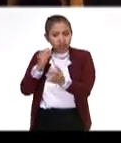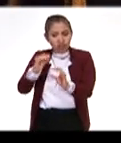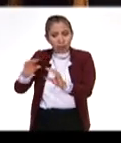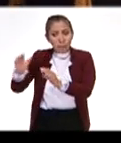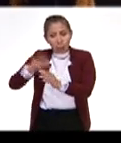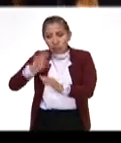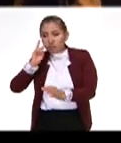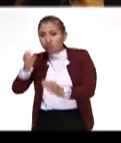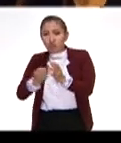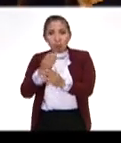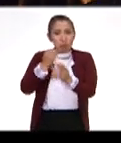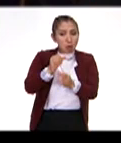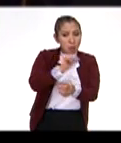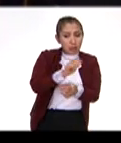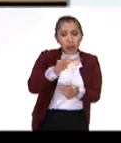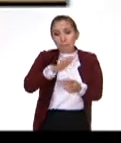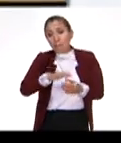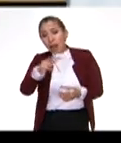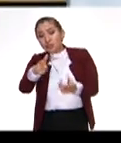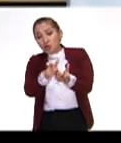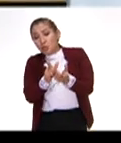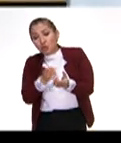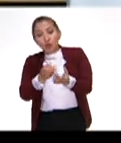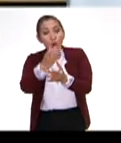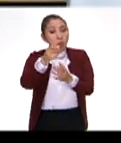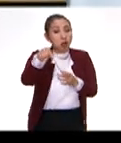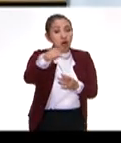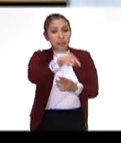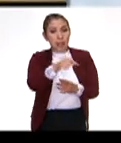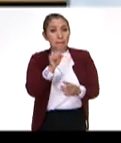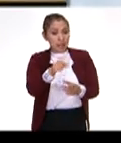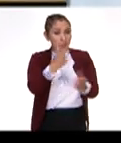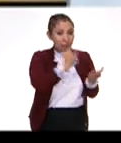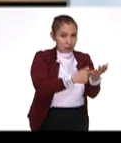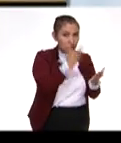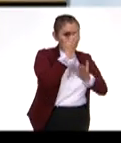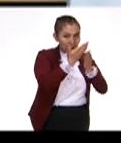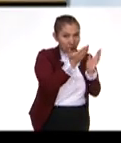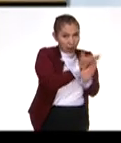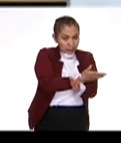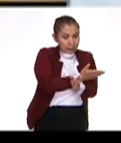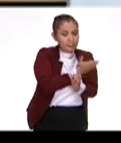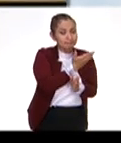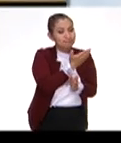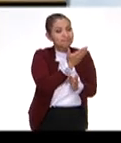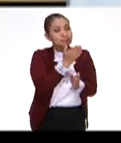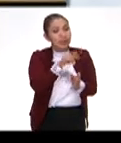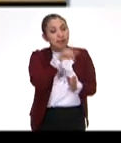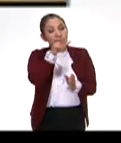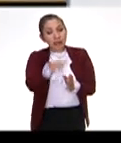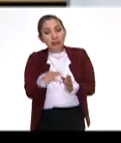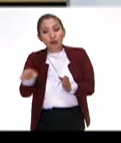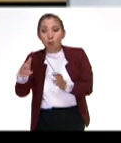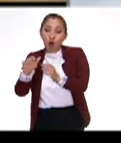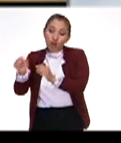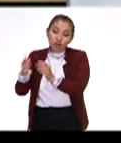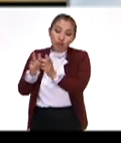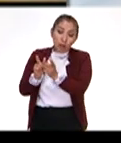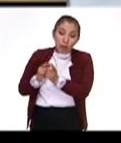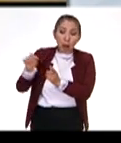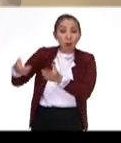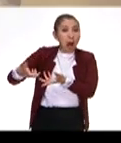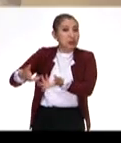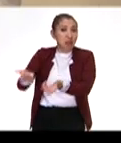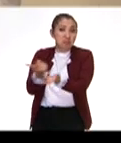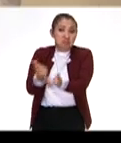más revelaciones, cada vez hay más compañías que parten de una institución, de una preparación académica, y también compañías que parten de